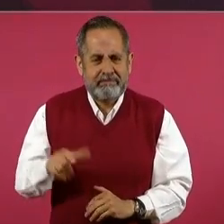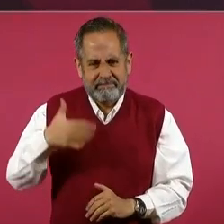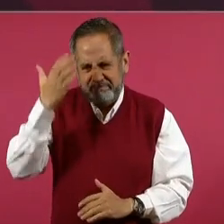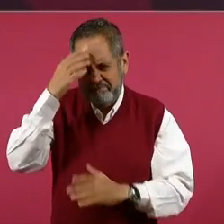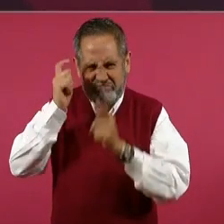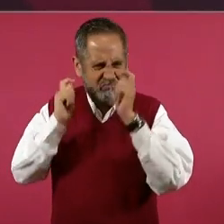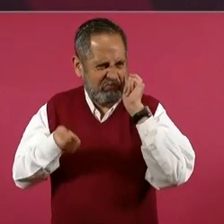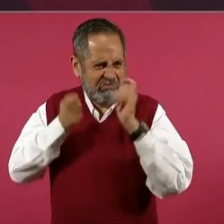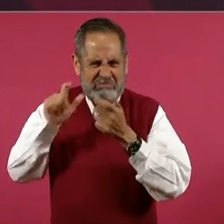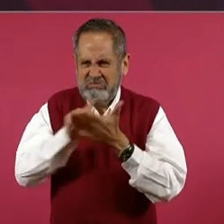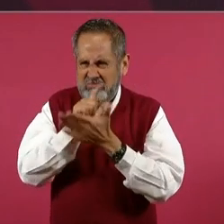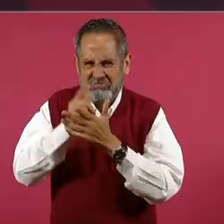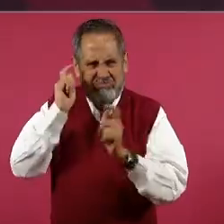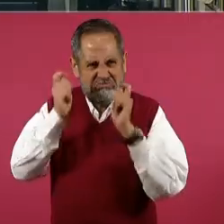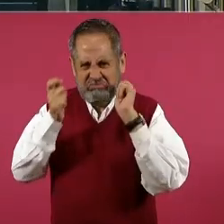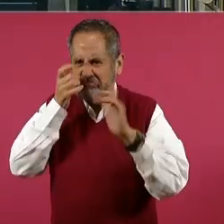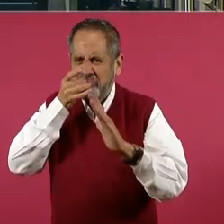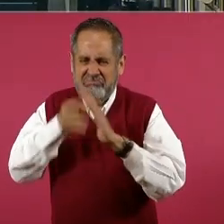conocimiento.